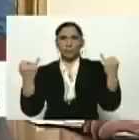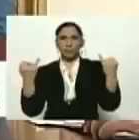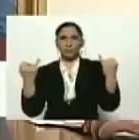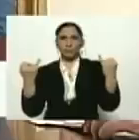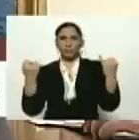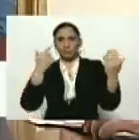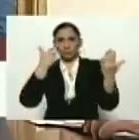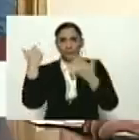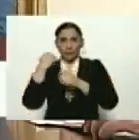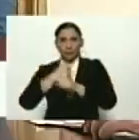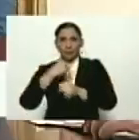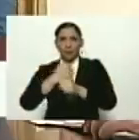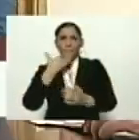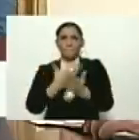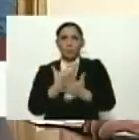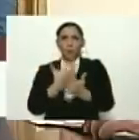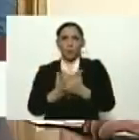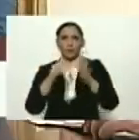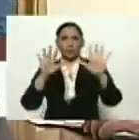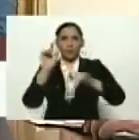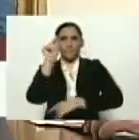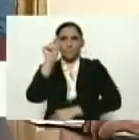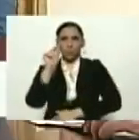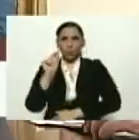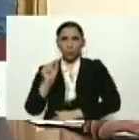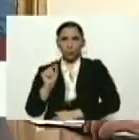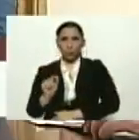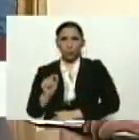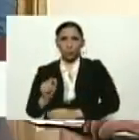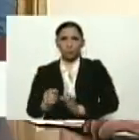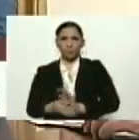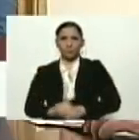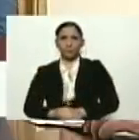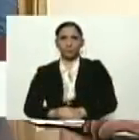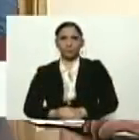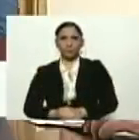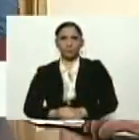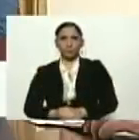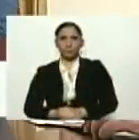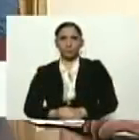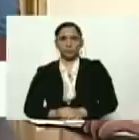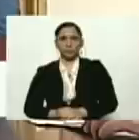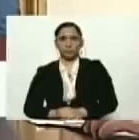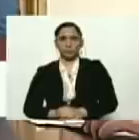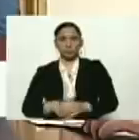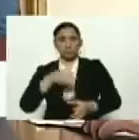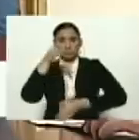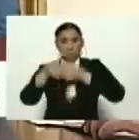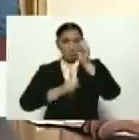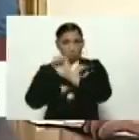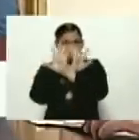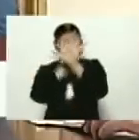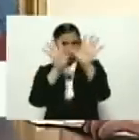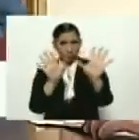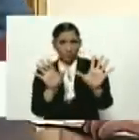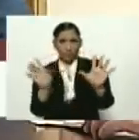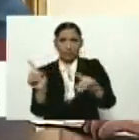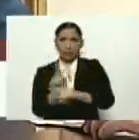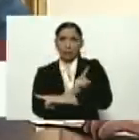esta agenda de propuestas de 10 puntos de Vijay Prachat, que él explicó brevemente